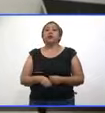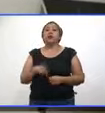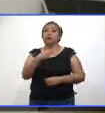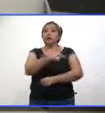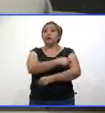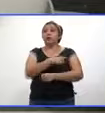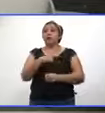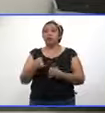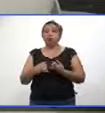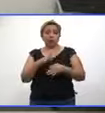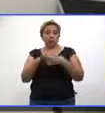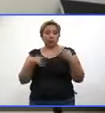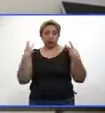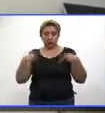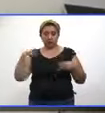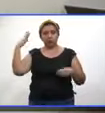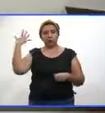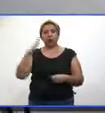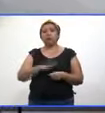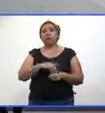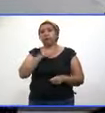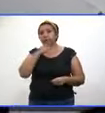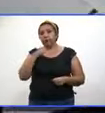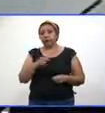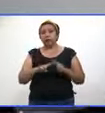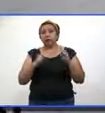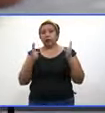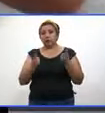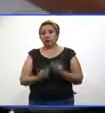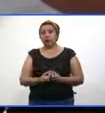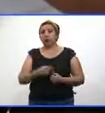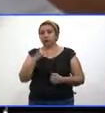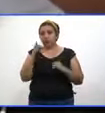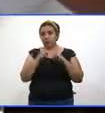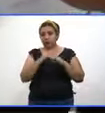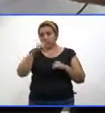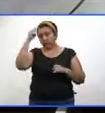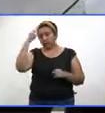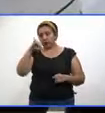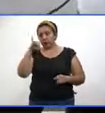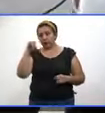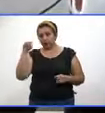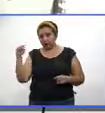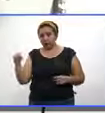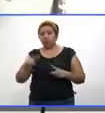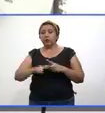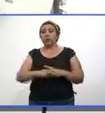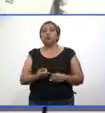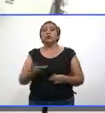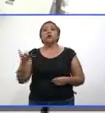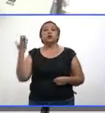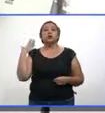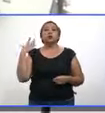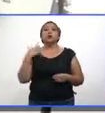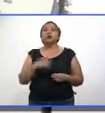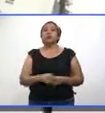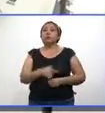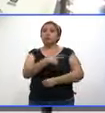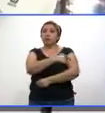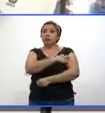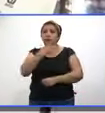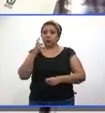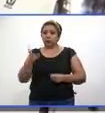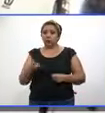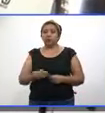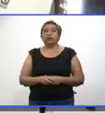para cubrir a toda la población de adultos mayores. En la unidad médica rural del Instituto Mexicano del Seguro Social inició la aplicación del biológico.